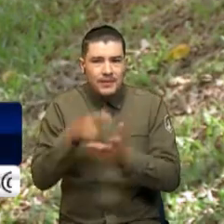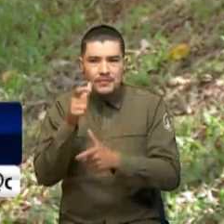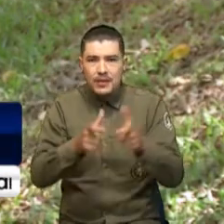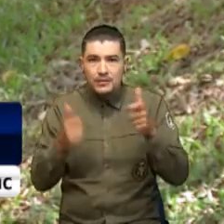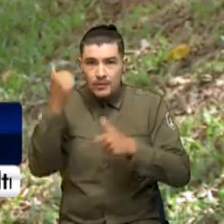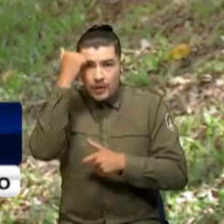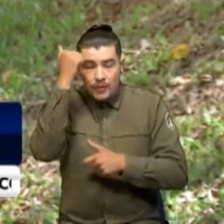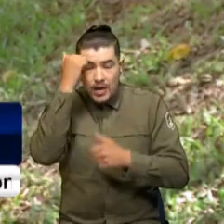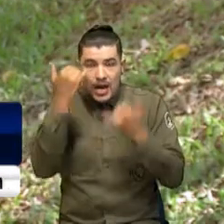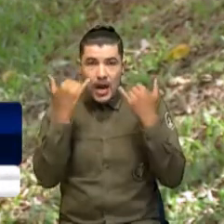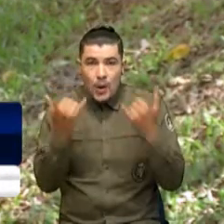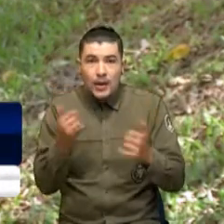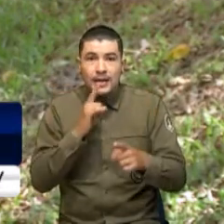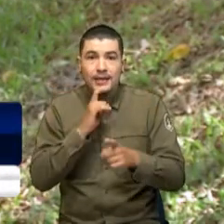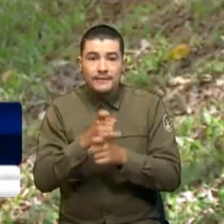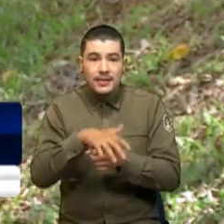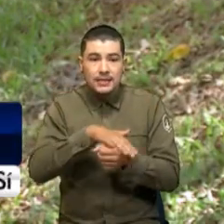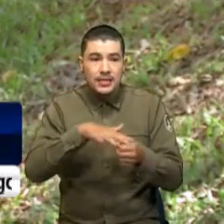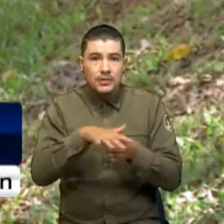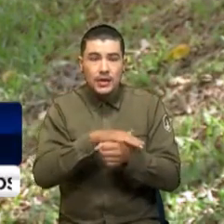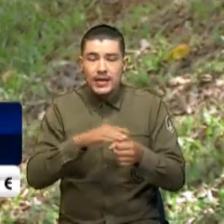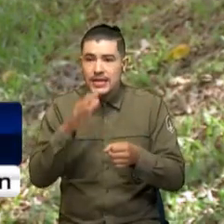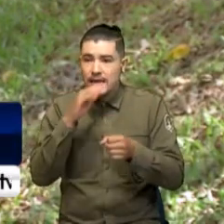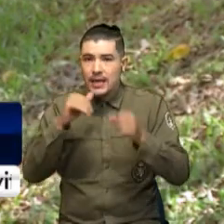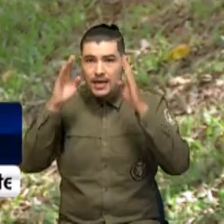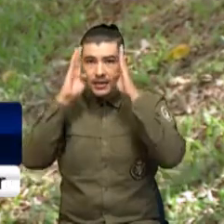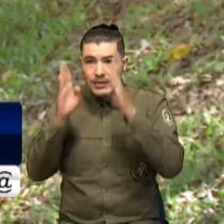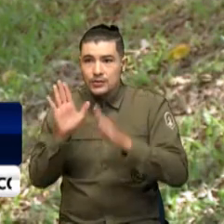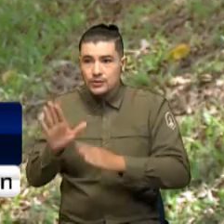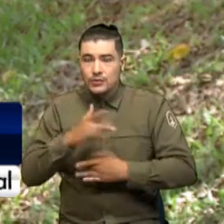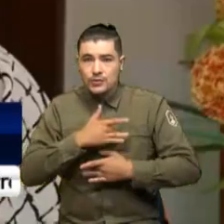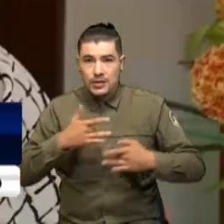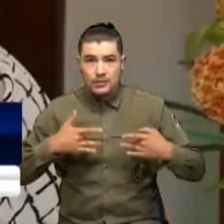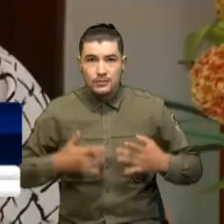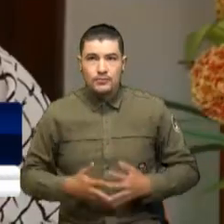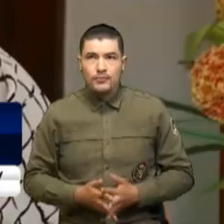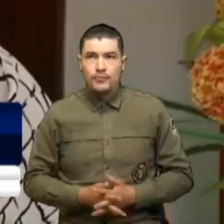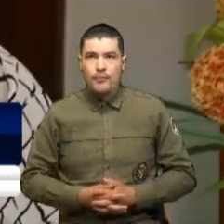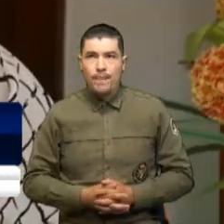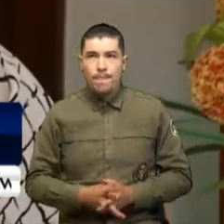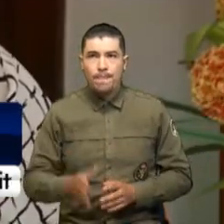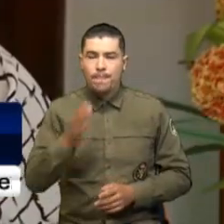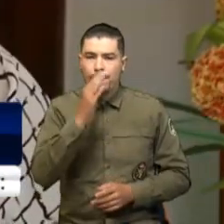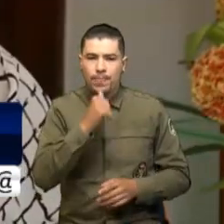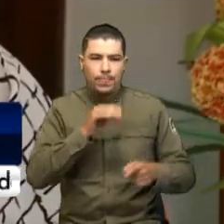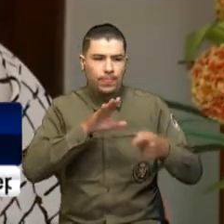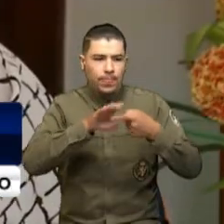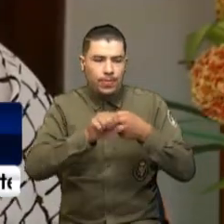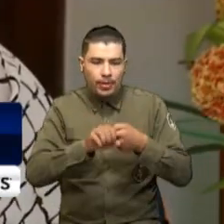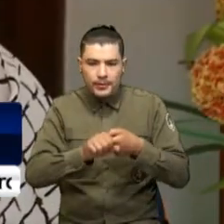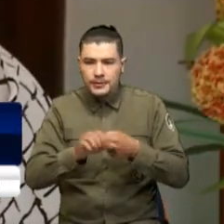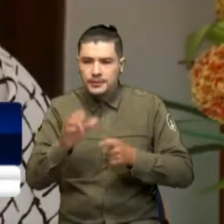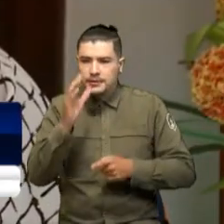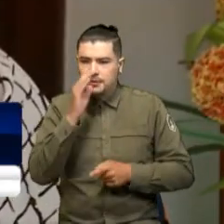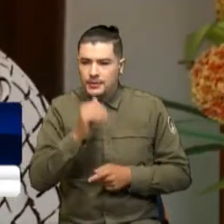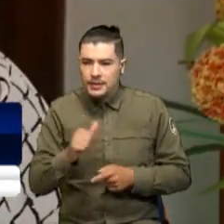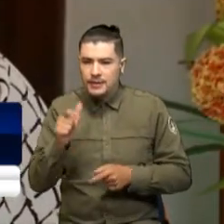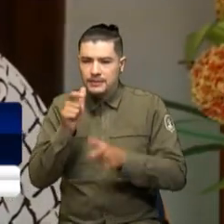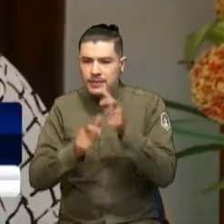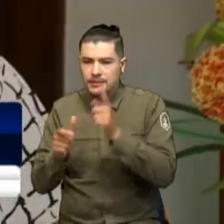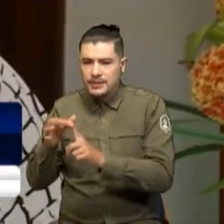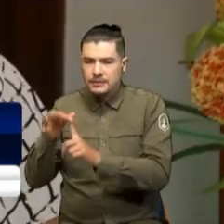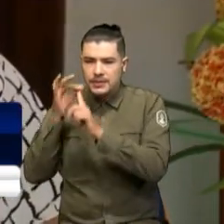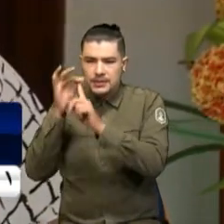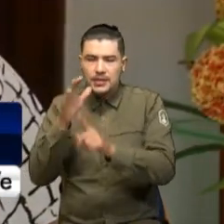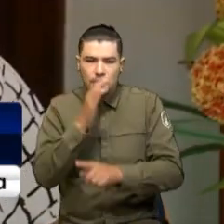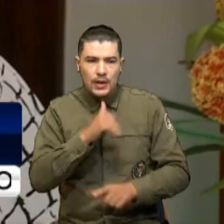están padeciendo graves situaciones y que no están siendo atendidas no hay citas no hay ni especializadas